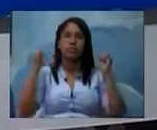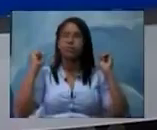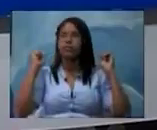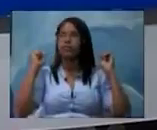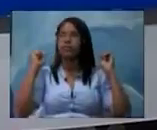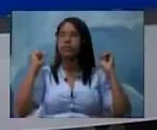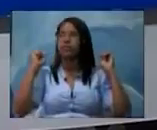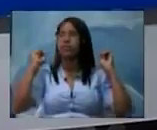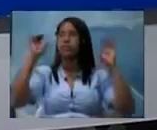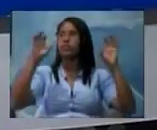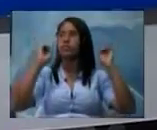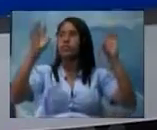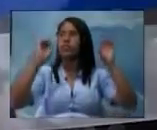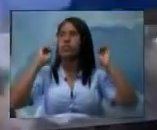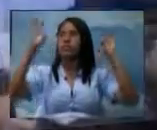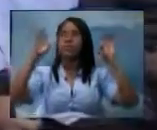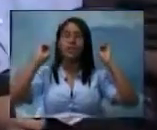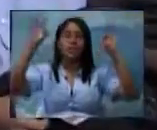amén.